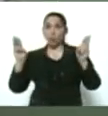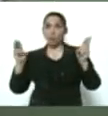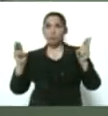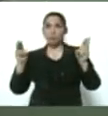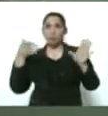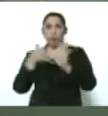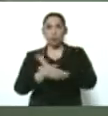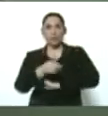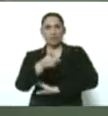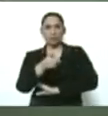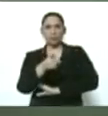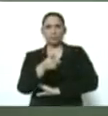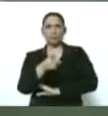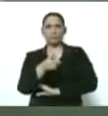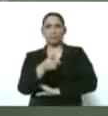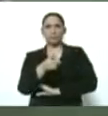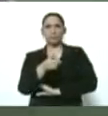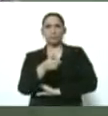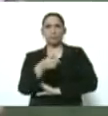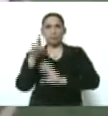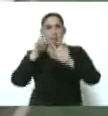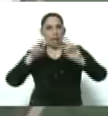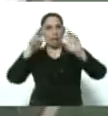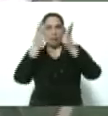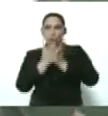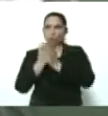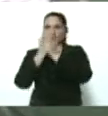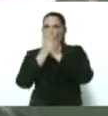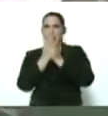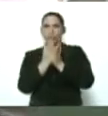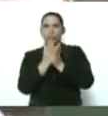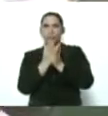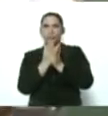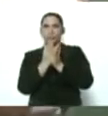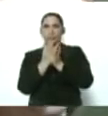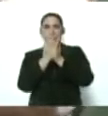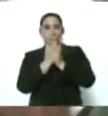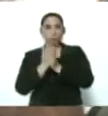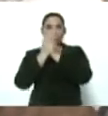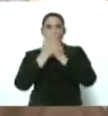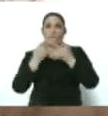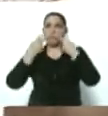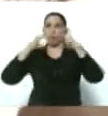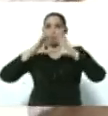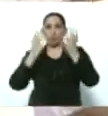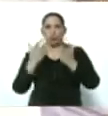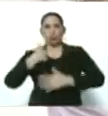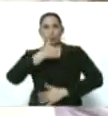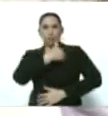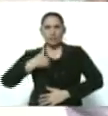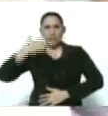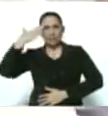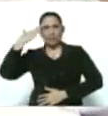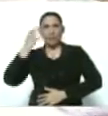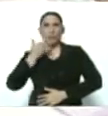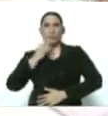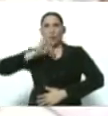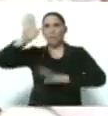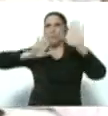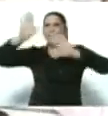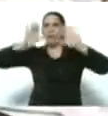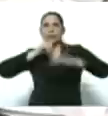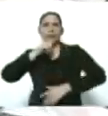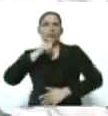Sobre eso hay un estudio y estudios que se difunden en el mundo. Y yo quisiera saber, si levantan la mano quien quiera